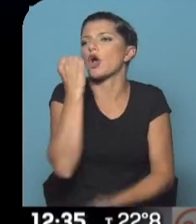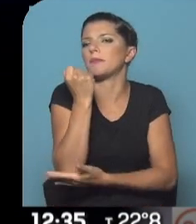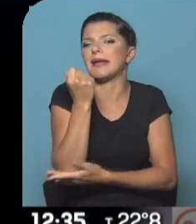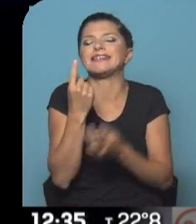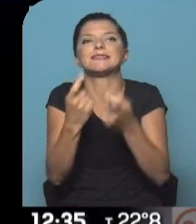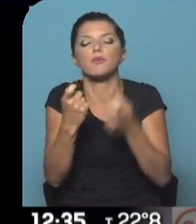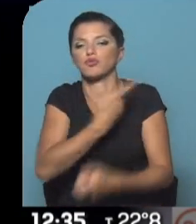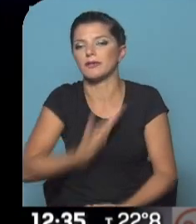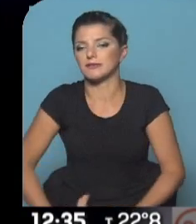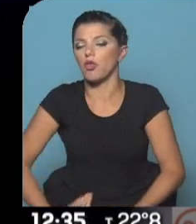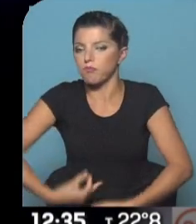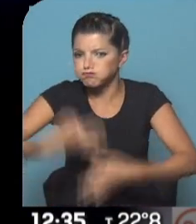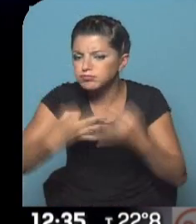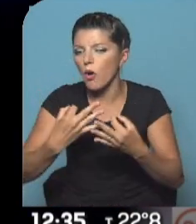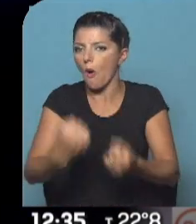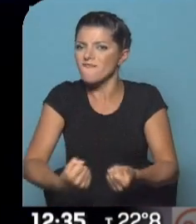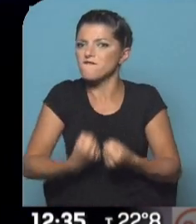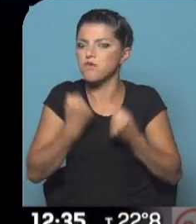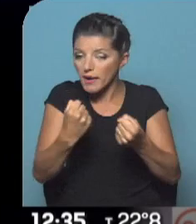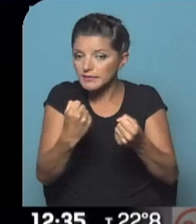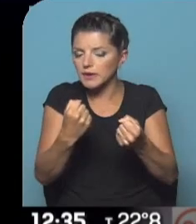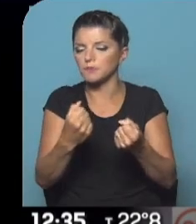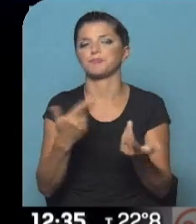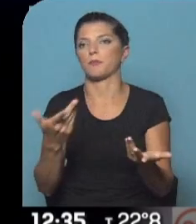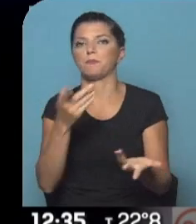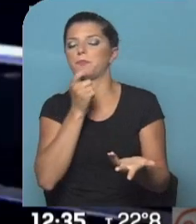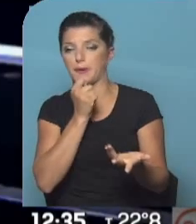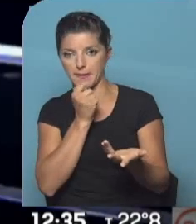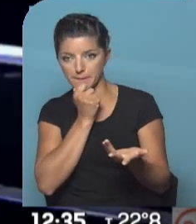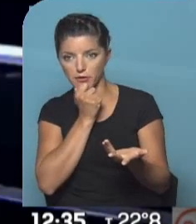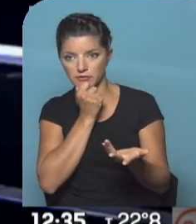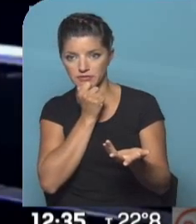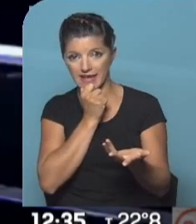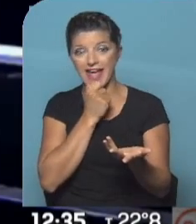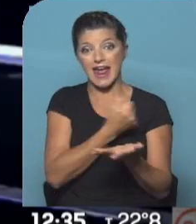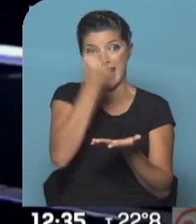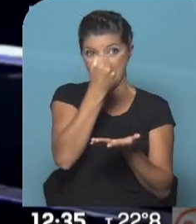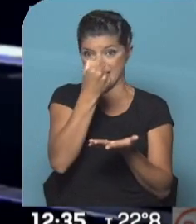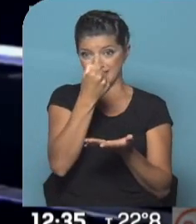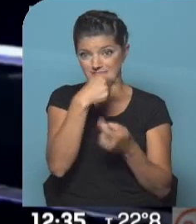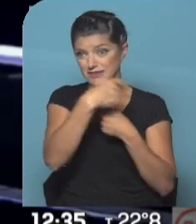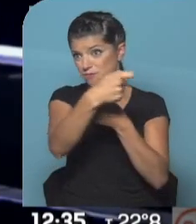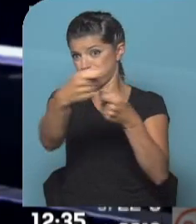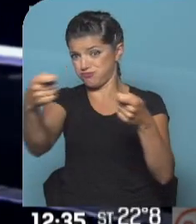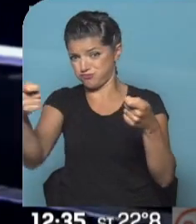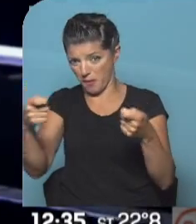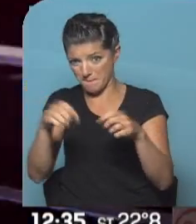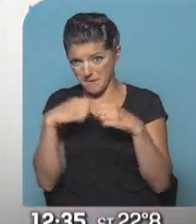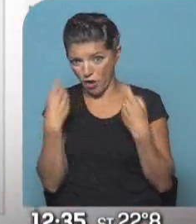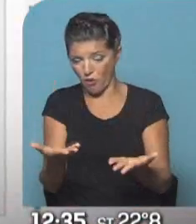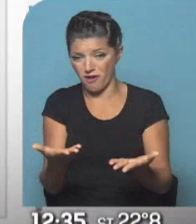eficiente y fuerte para, por ejemplo, distribuir mejor los frutos del crecimiento que el modelo